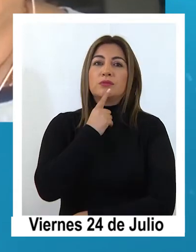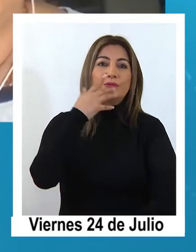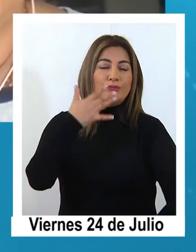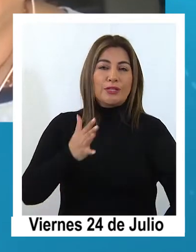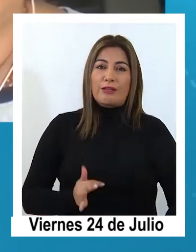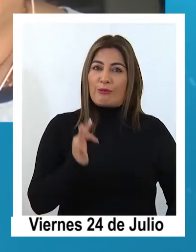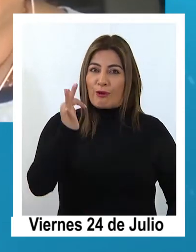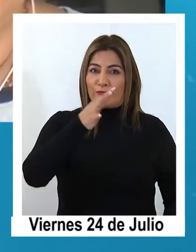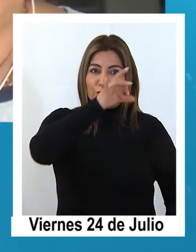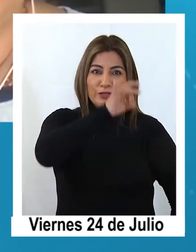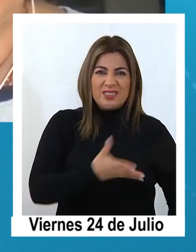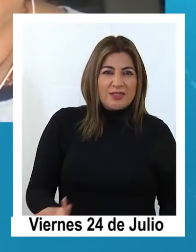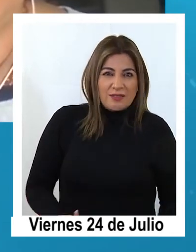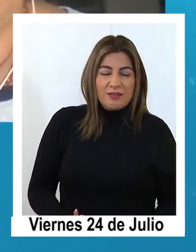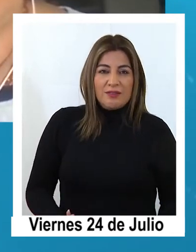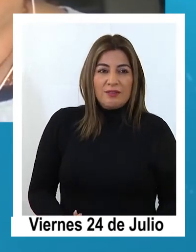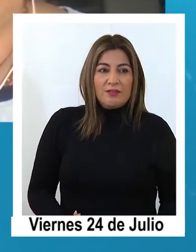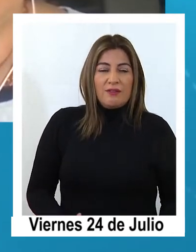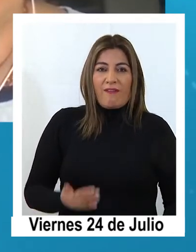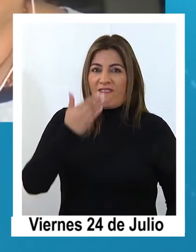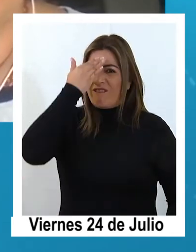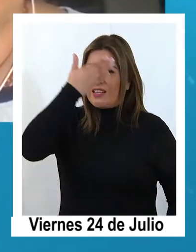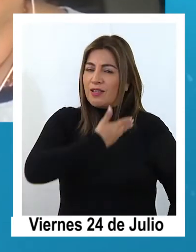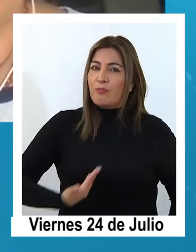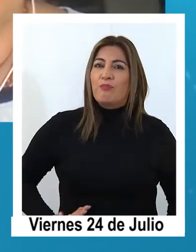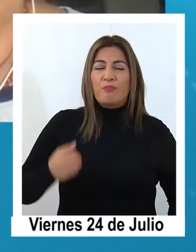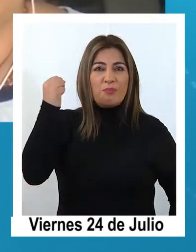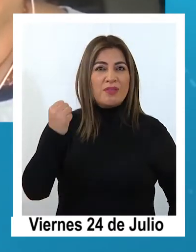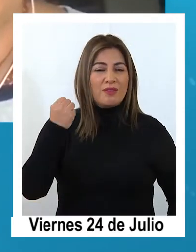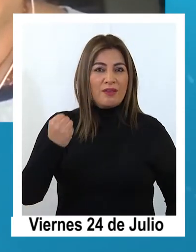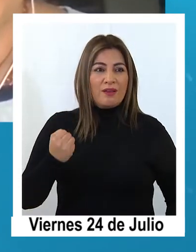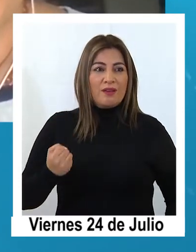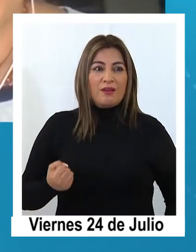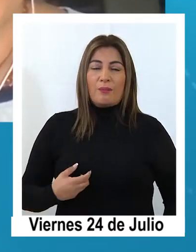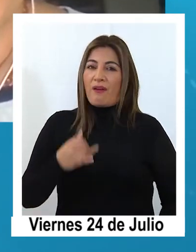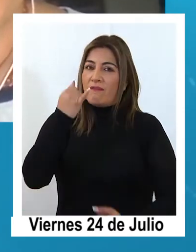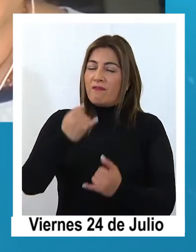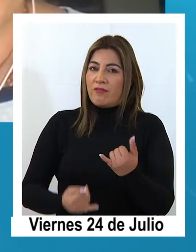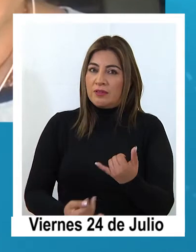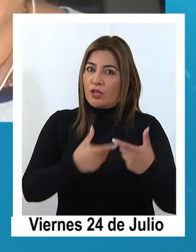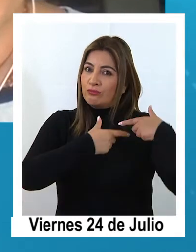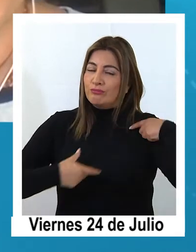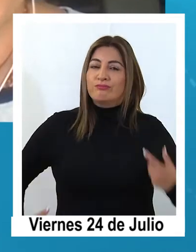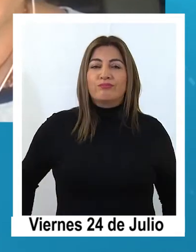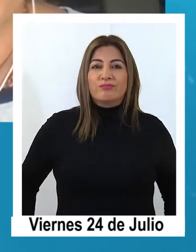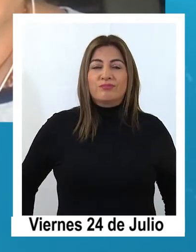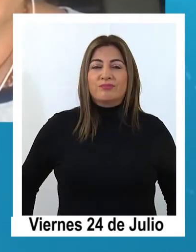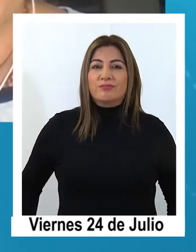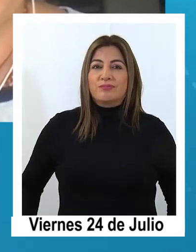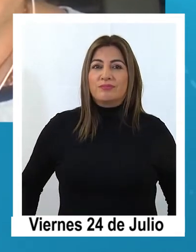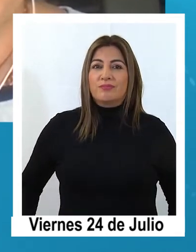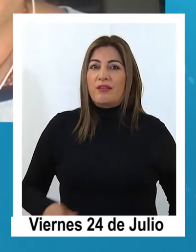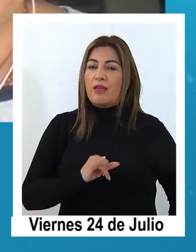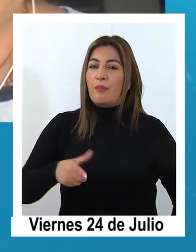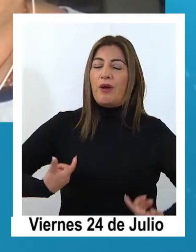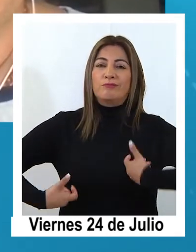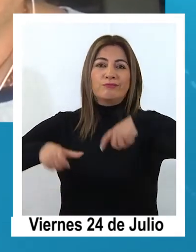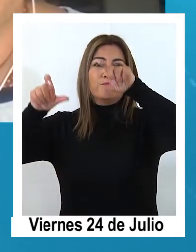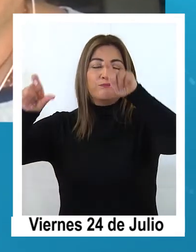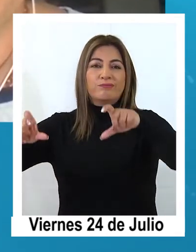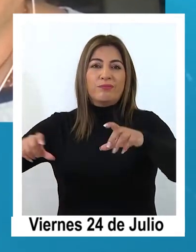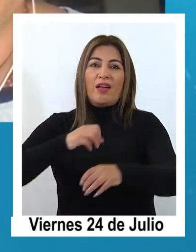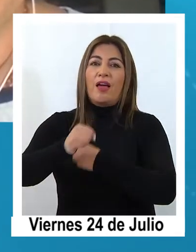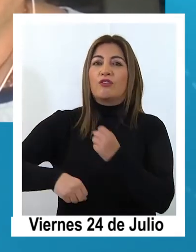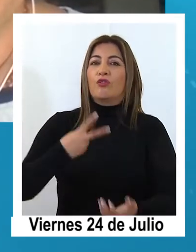relevantes para el futuro del país. ¿Cómo va enfrentar Piñera esto para poder llegar a buen término, o por lo menos a atracar el barco a fines del año